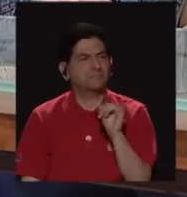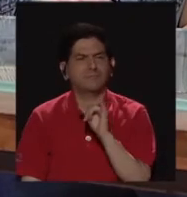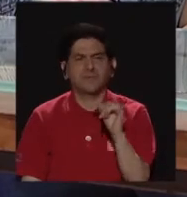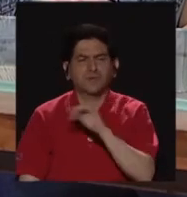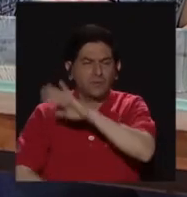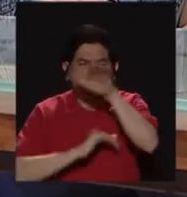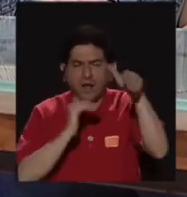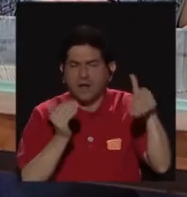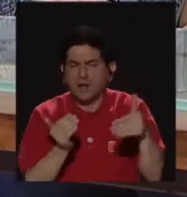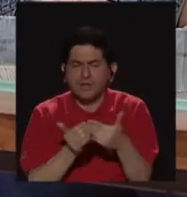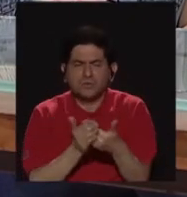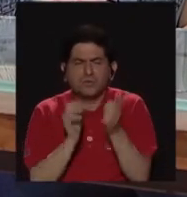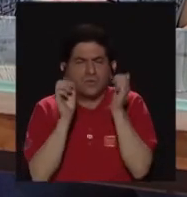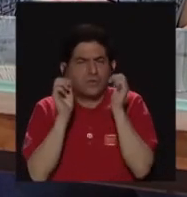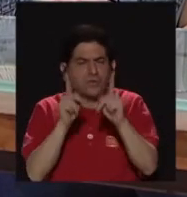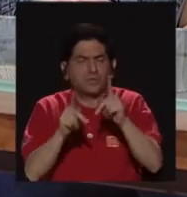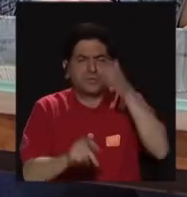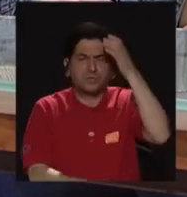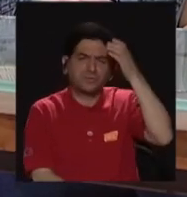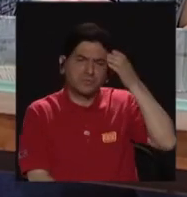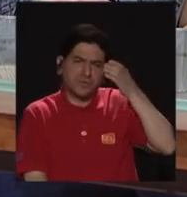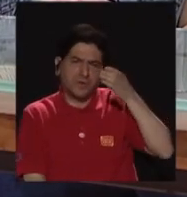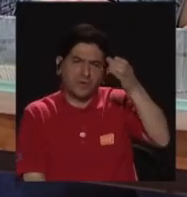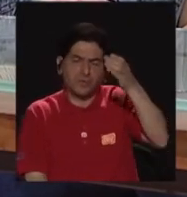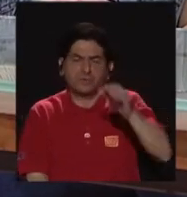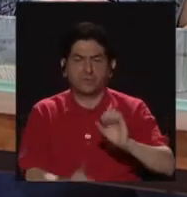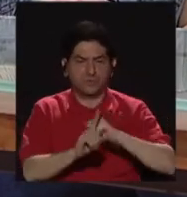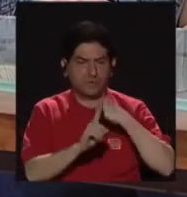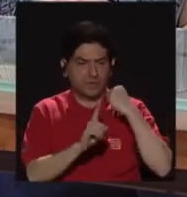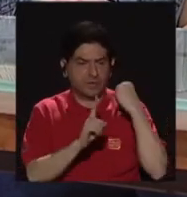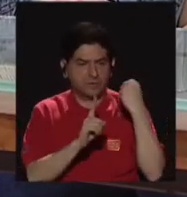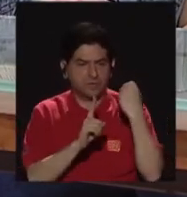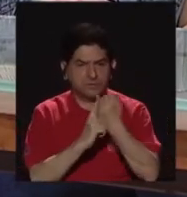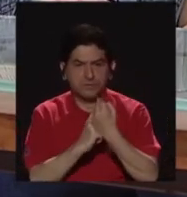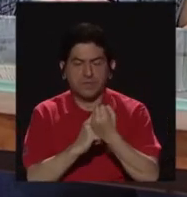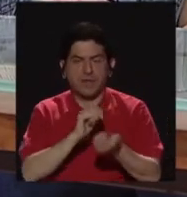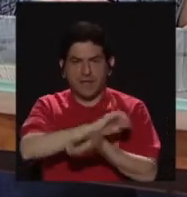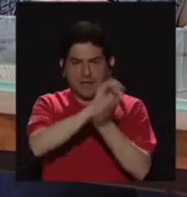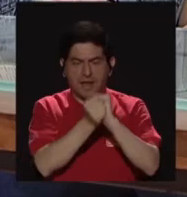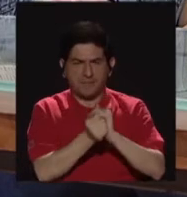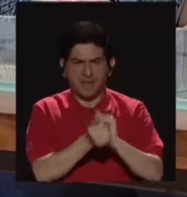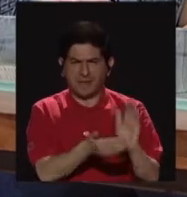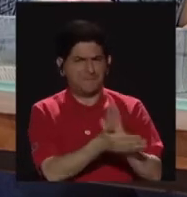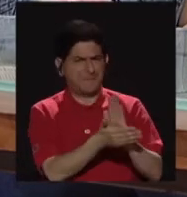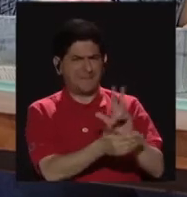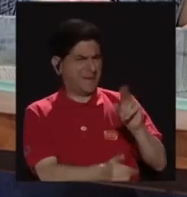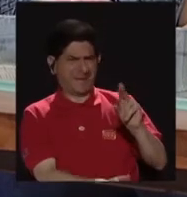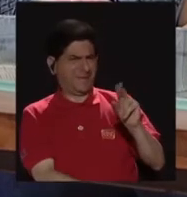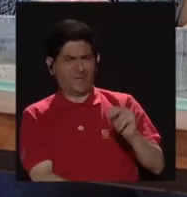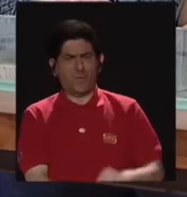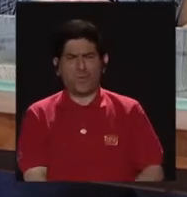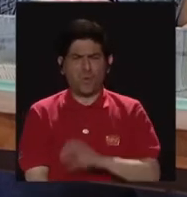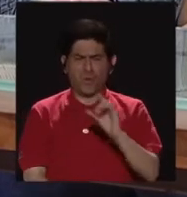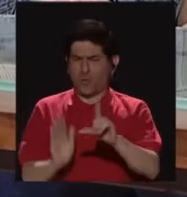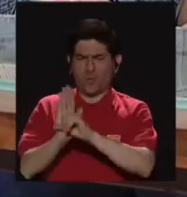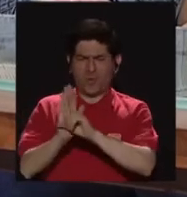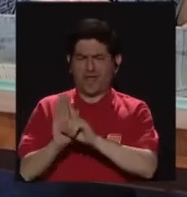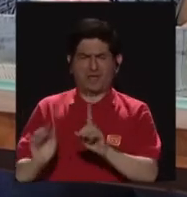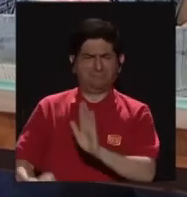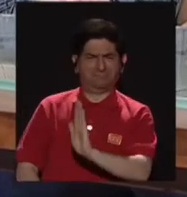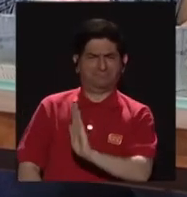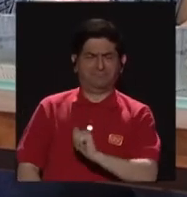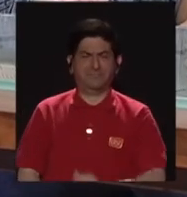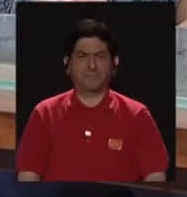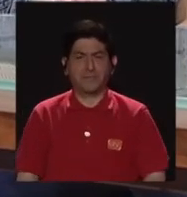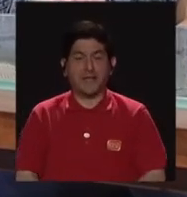todo lo que puede hacer posible que culturalmente nuestra sociedad cambie no en un papel no en la ley sino